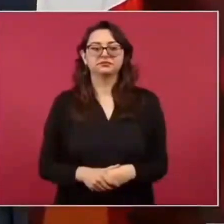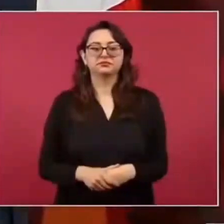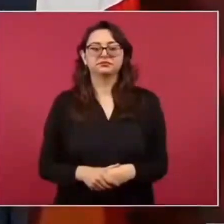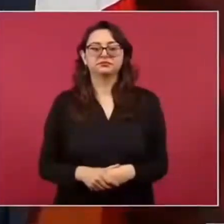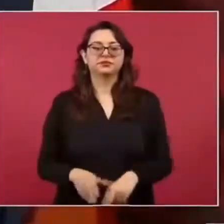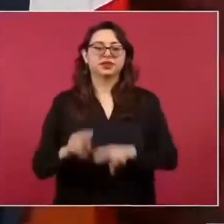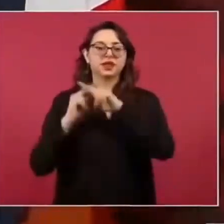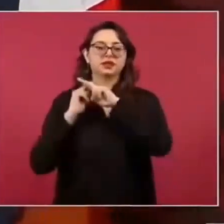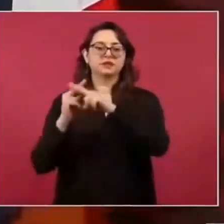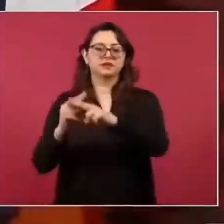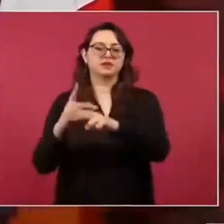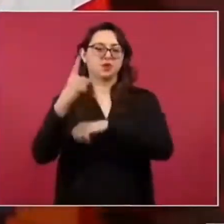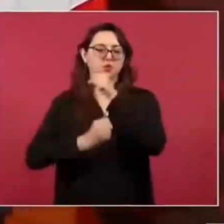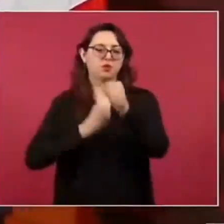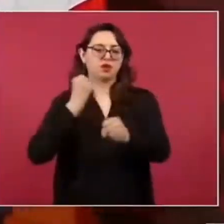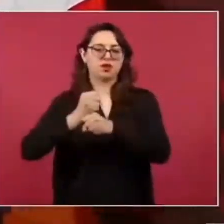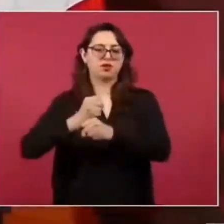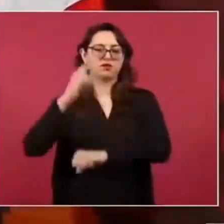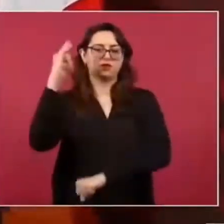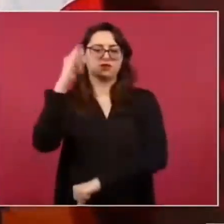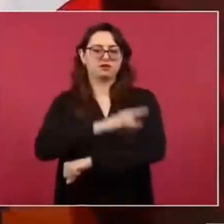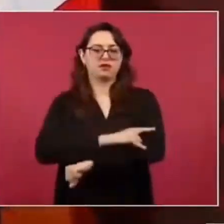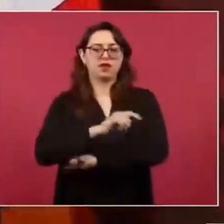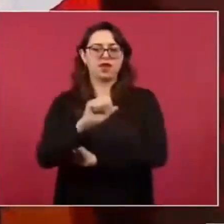aniversario del aeropuerto Felipe Ángeles.